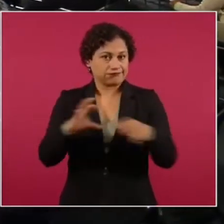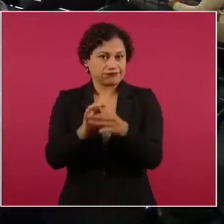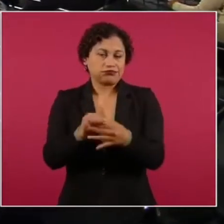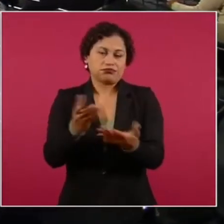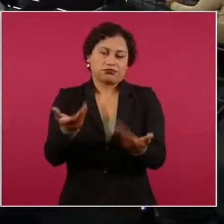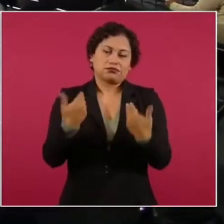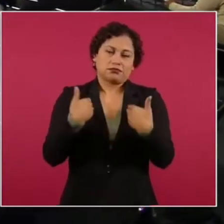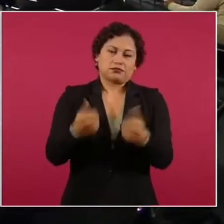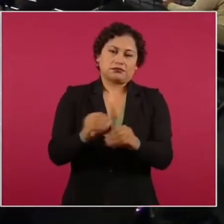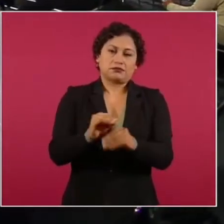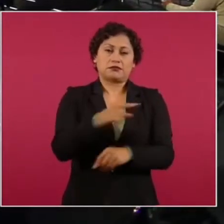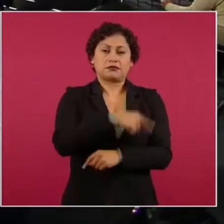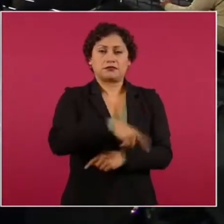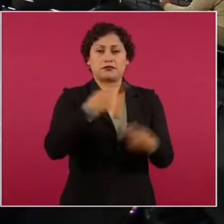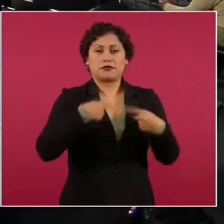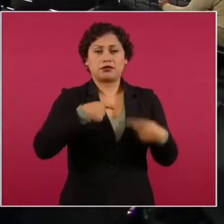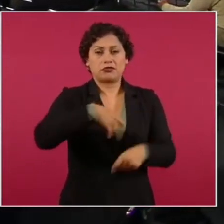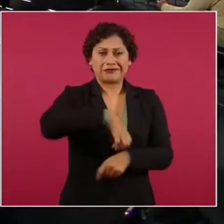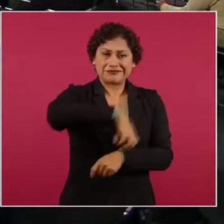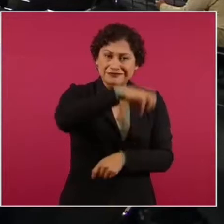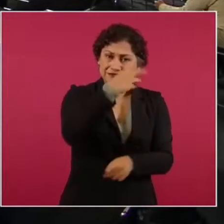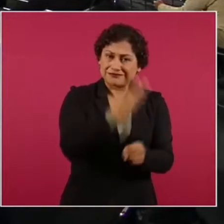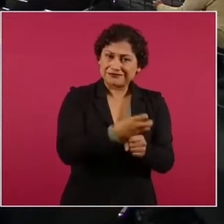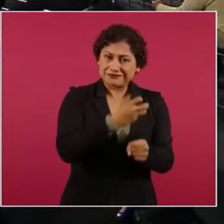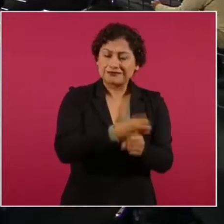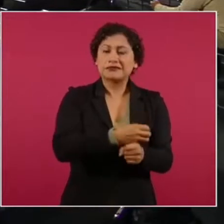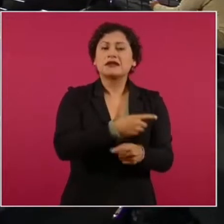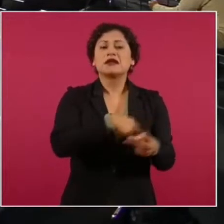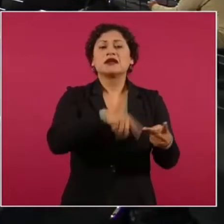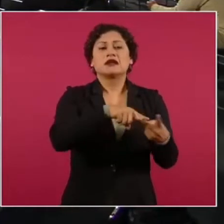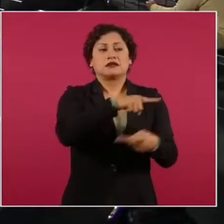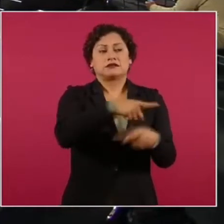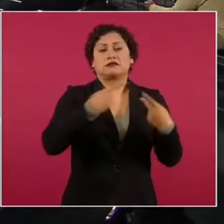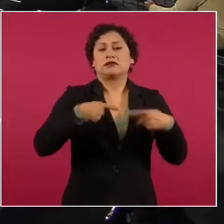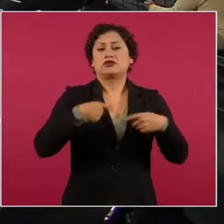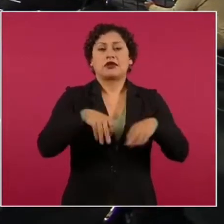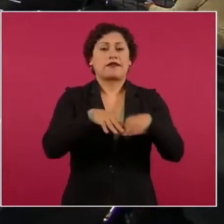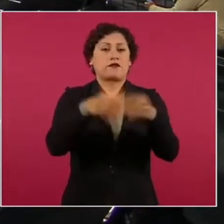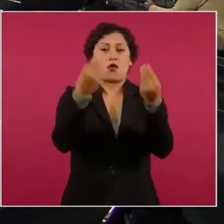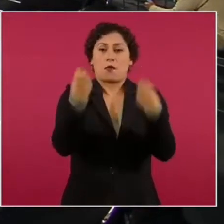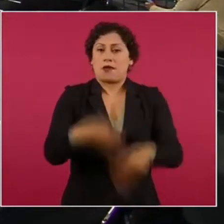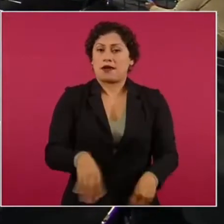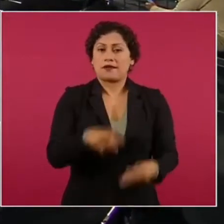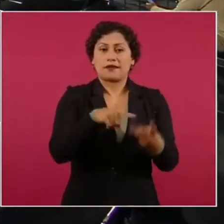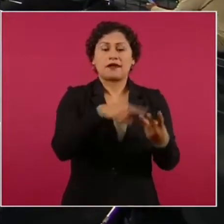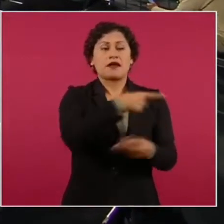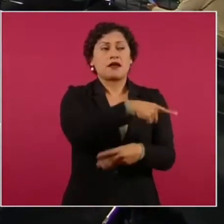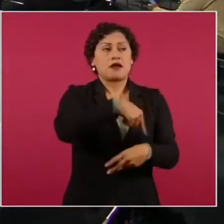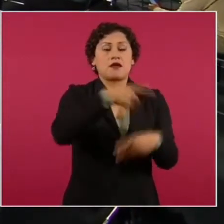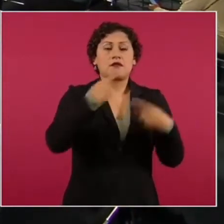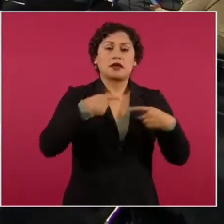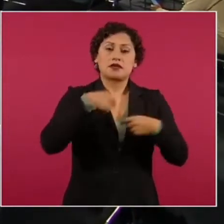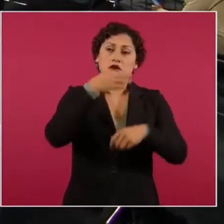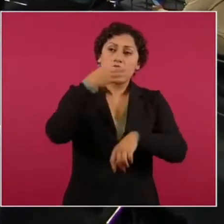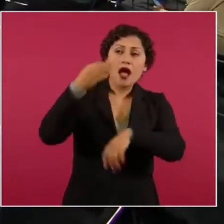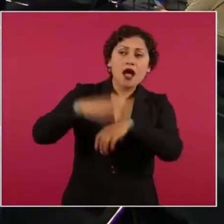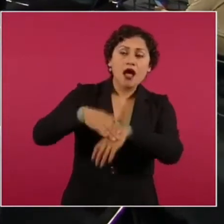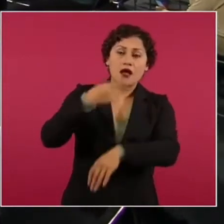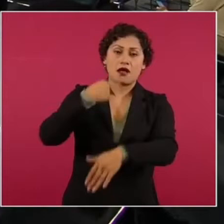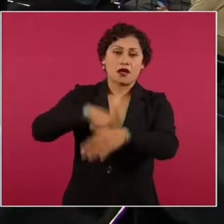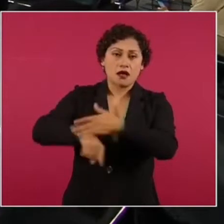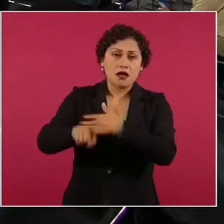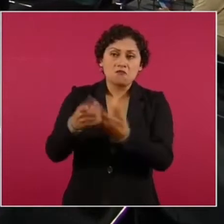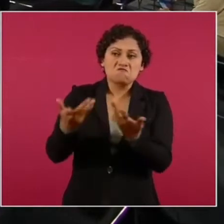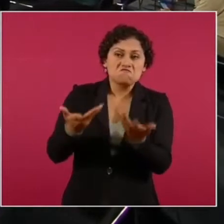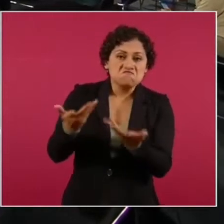son personas de la tercera edad, todos ellos son personas que se quedaron sin trabajo, que pusieron una serie de demandas, que esas demandas pues parece que están en el